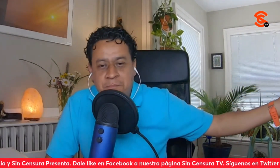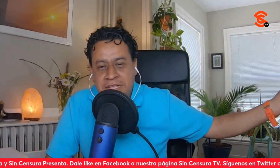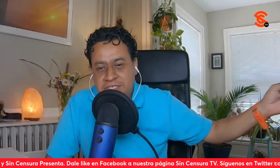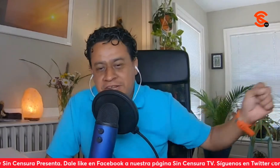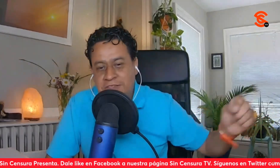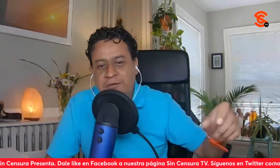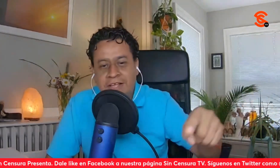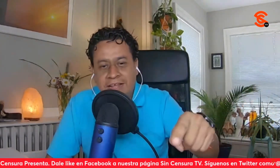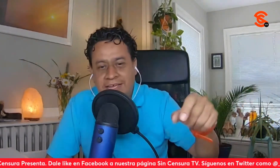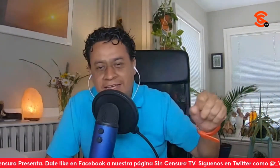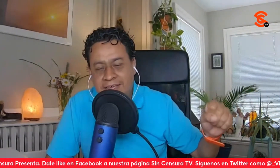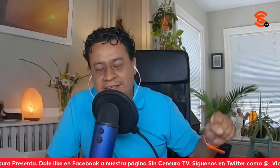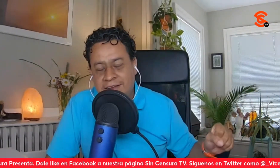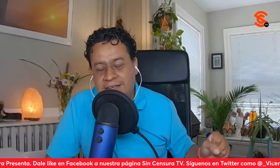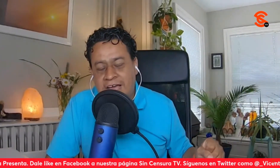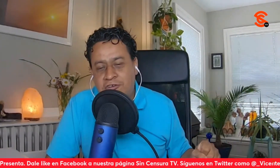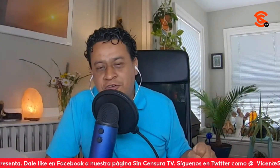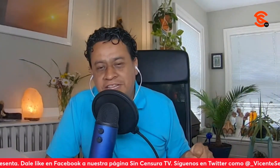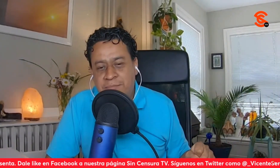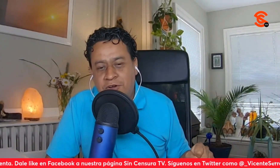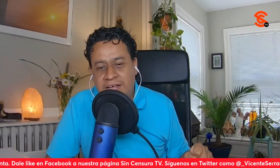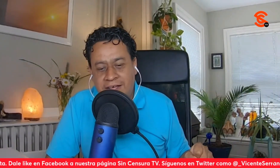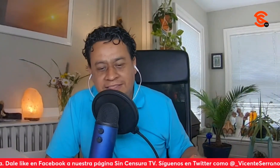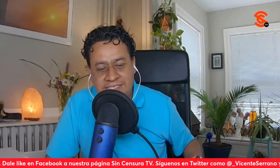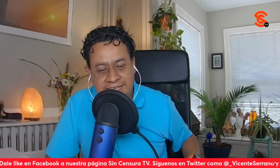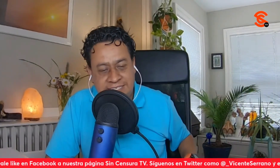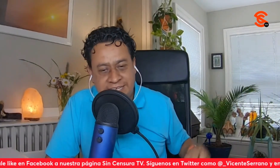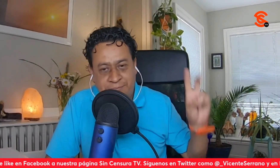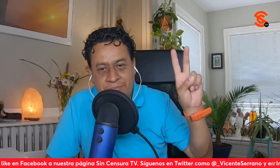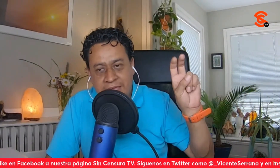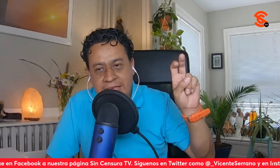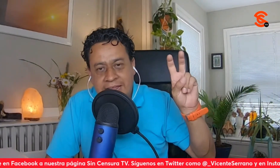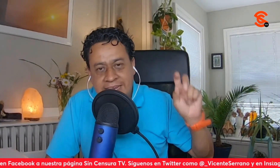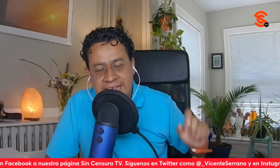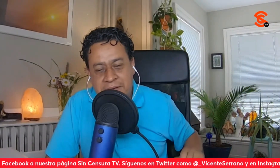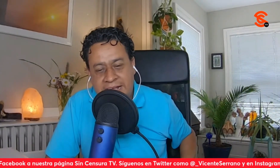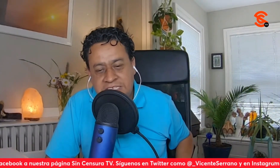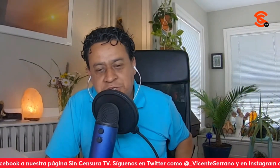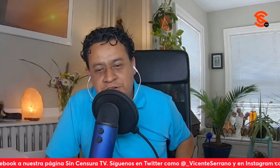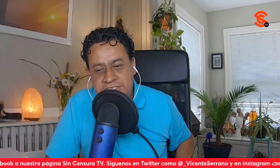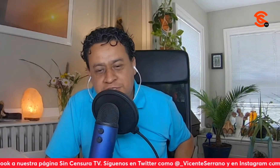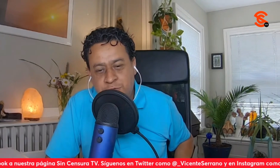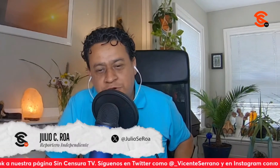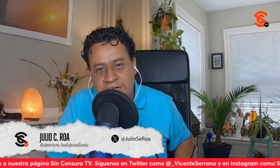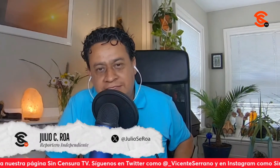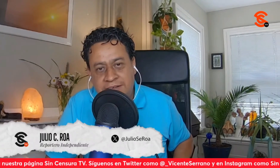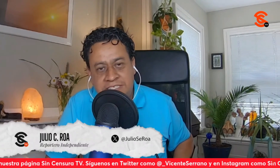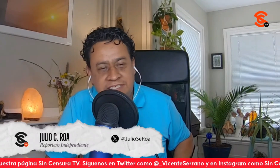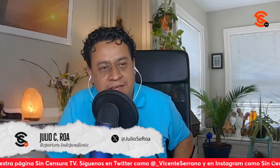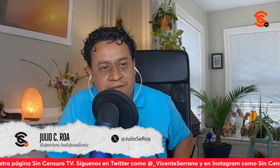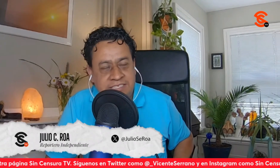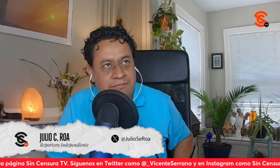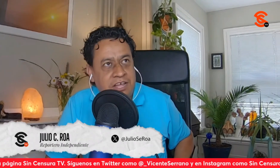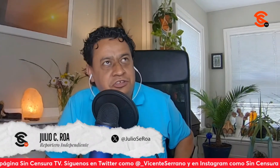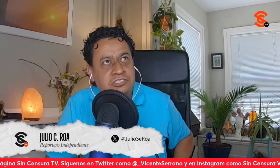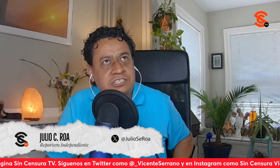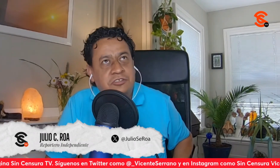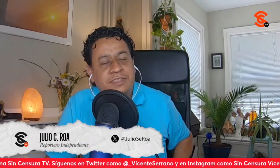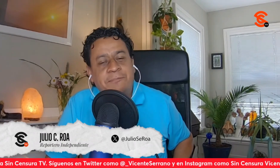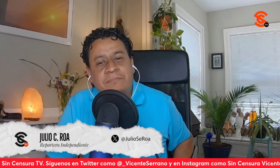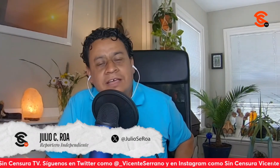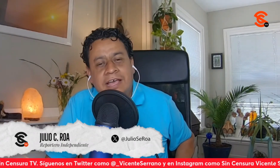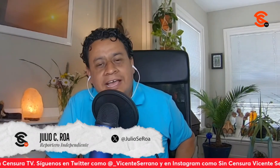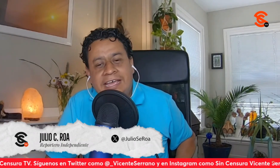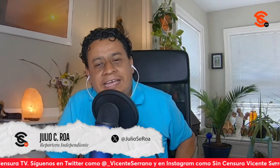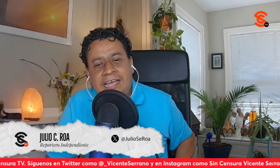venido mencionando. Carlos Loret de Mola, antes de irse de vacaciones, estuvo en una entrevista, sabrá Dios desde